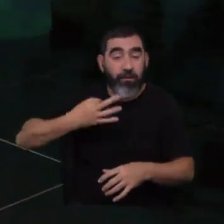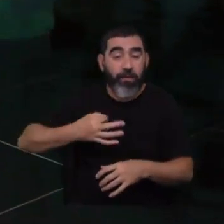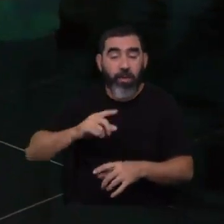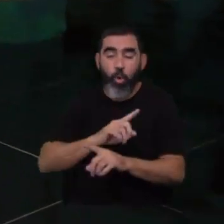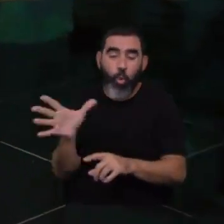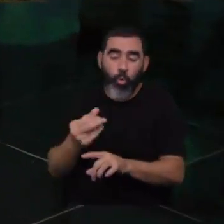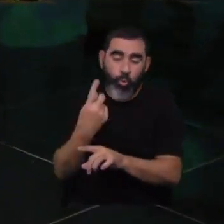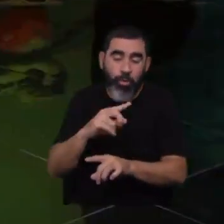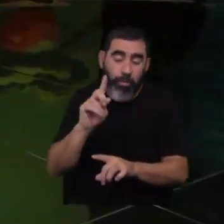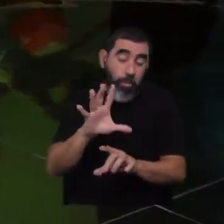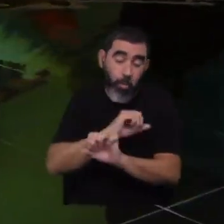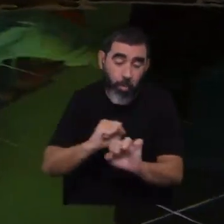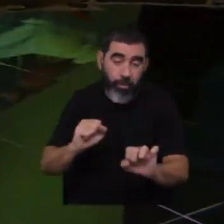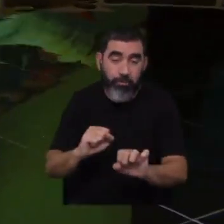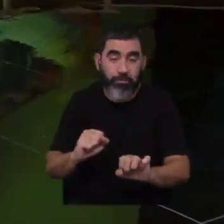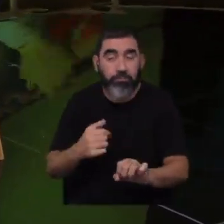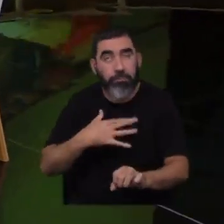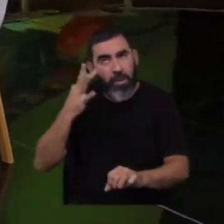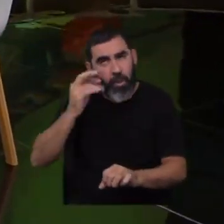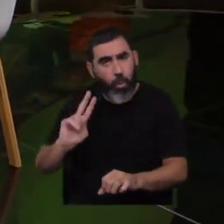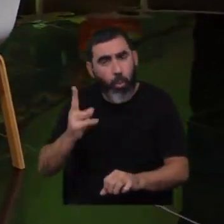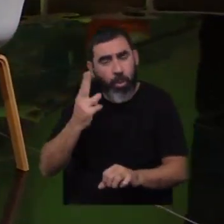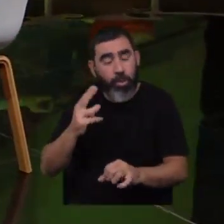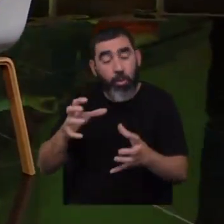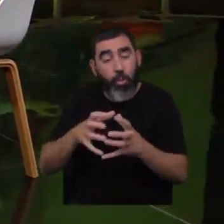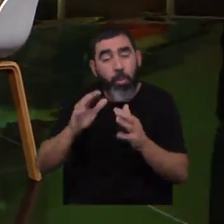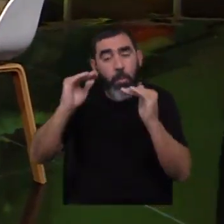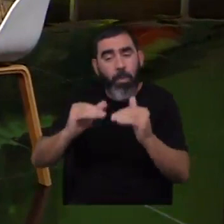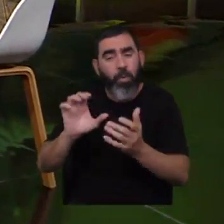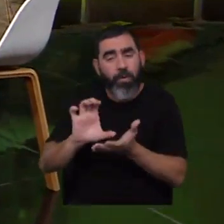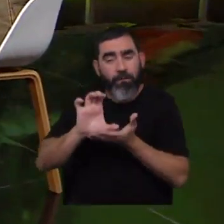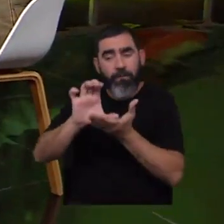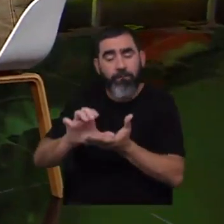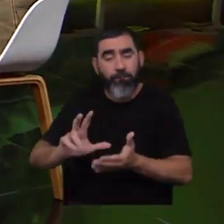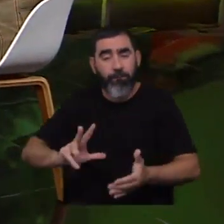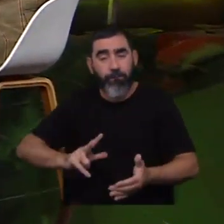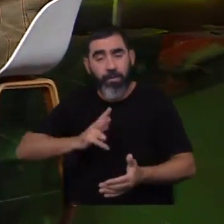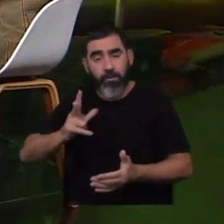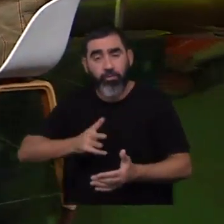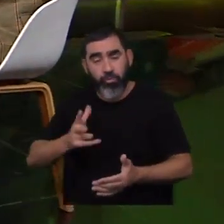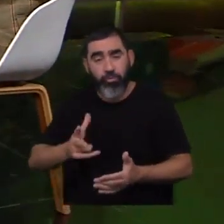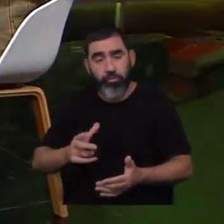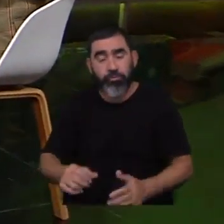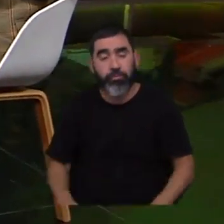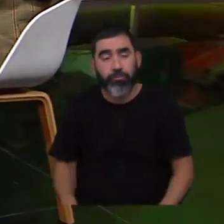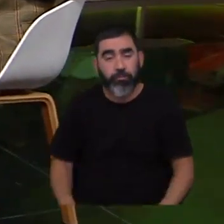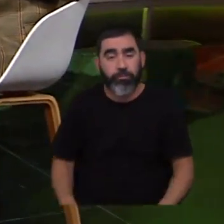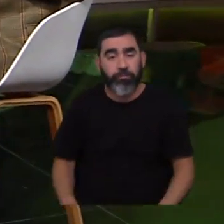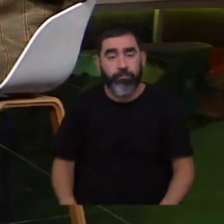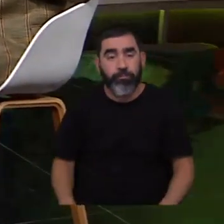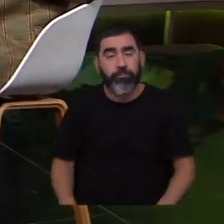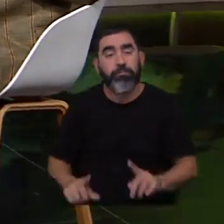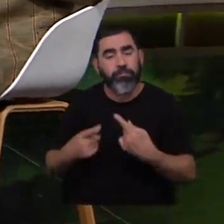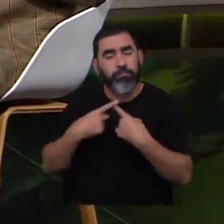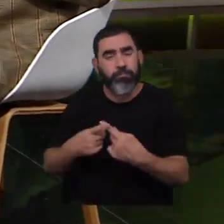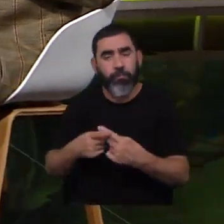pero todas caben ahí. Y me da la impresión que en Uruguay debe ser de los sectores que menos inversión privada tienen, ¿no? ¿O no? Porque también discutimos eso,